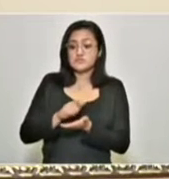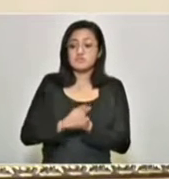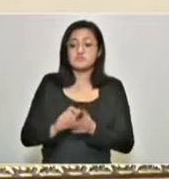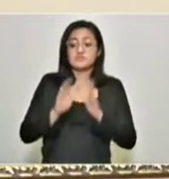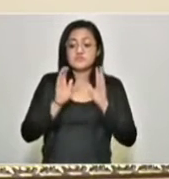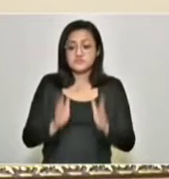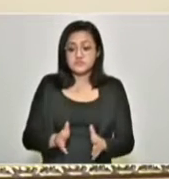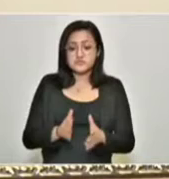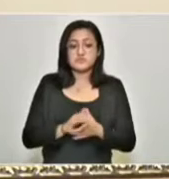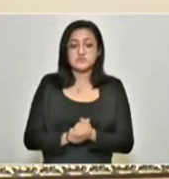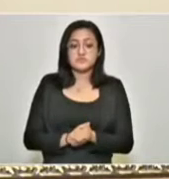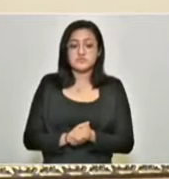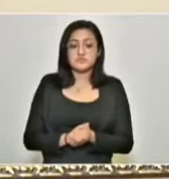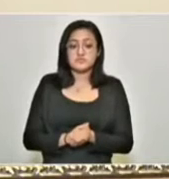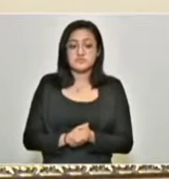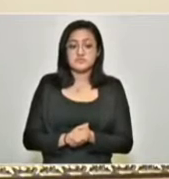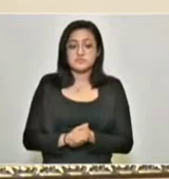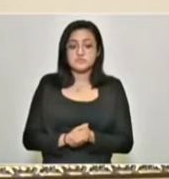adquirido